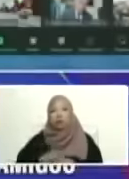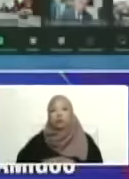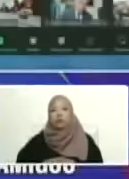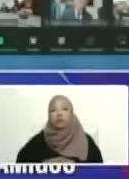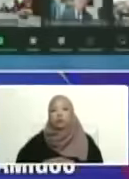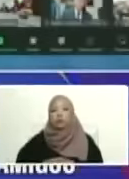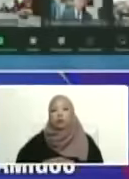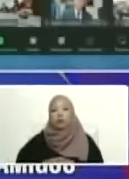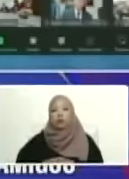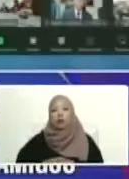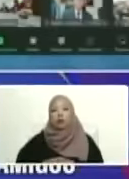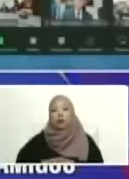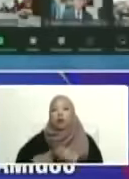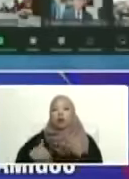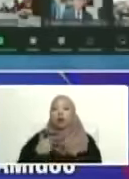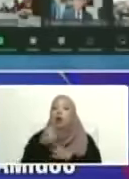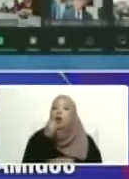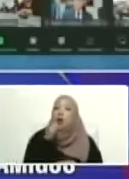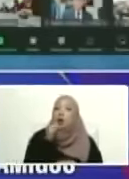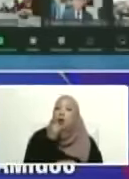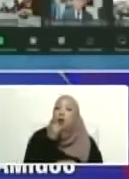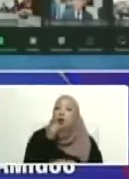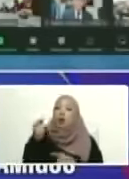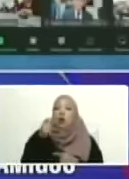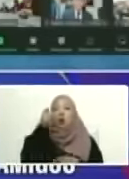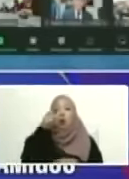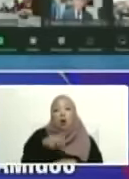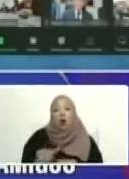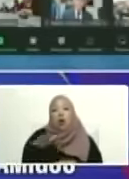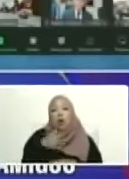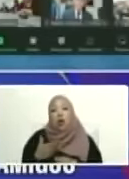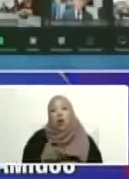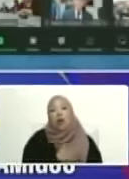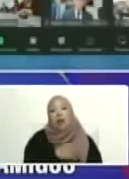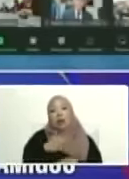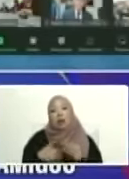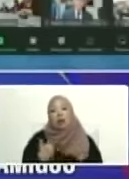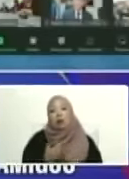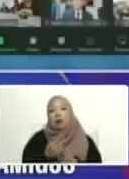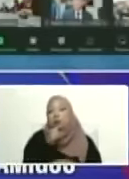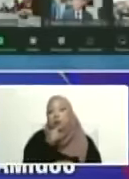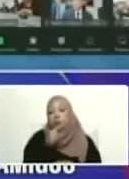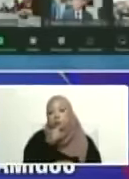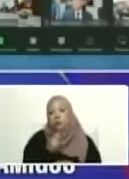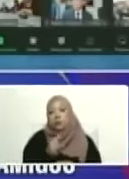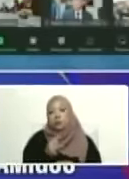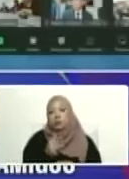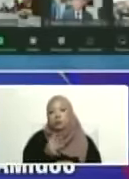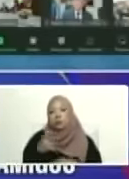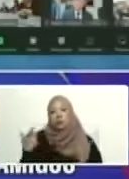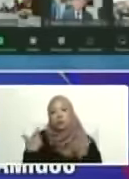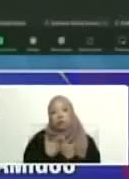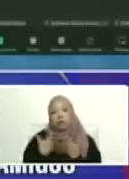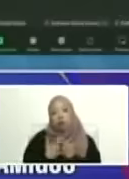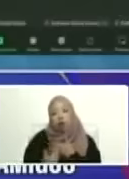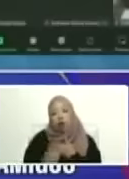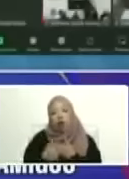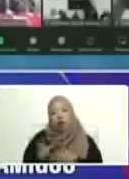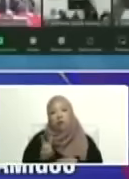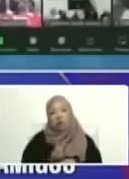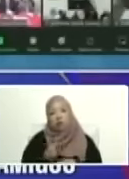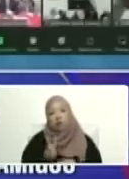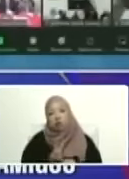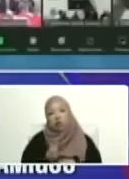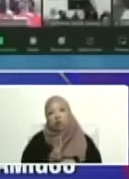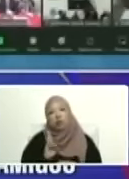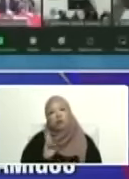Y le dan alas a la posición antidiplomática de guerra contra Venezuela